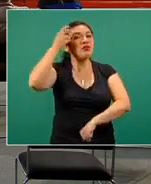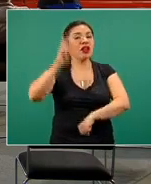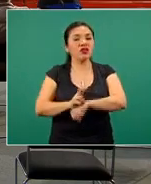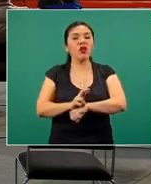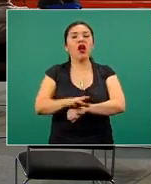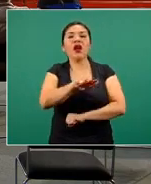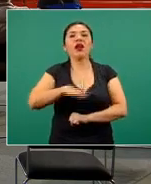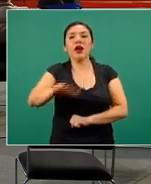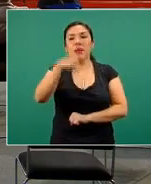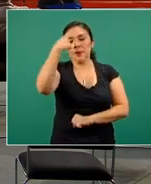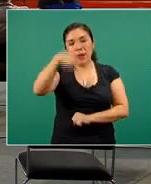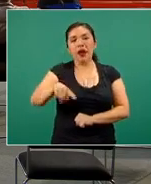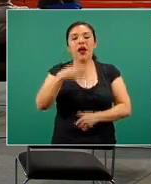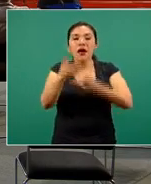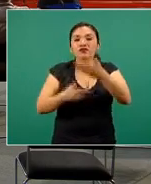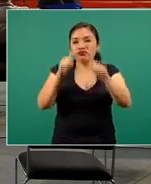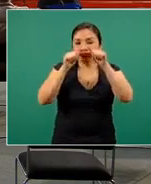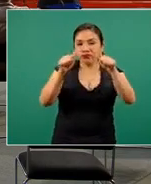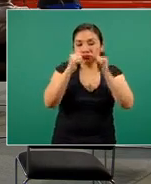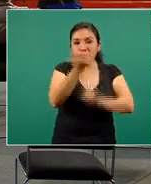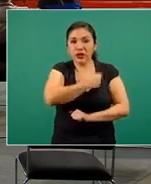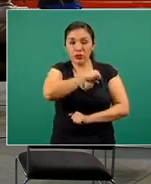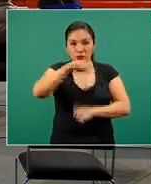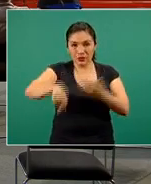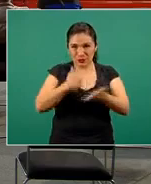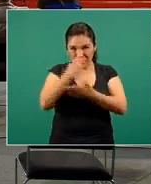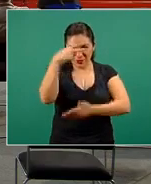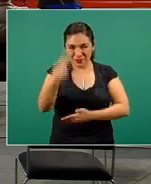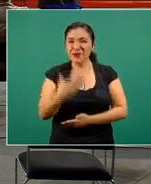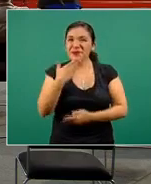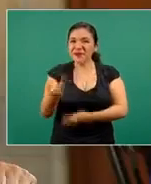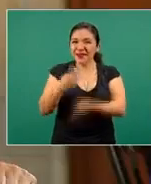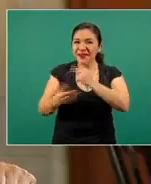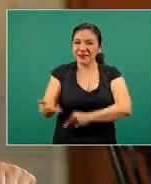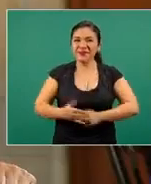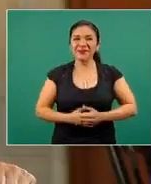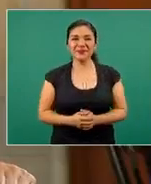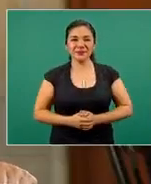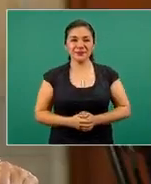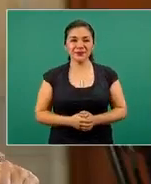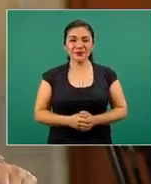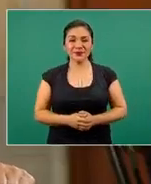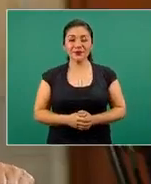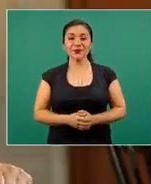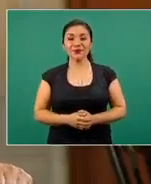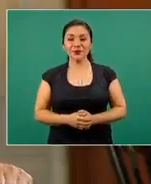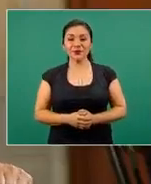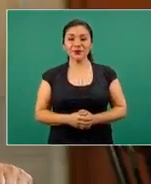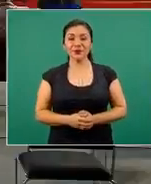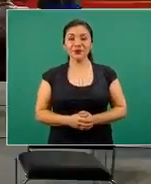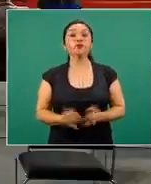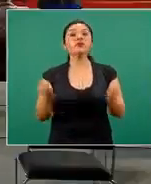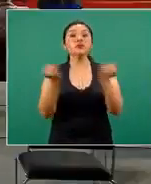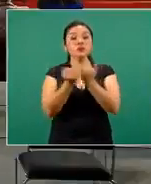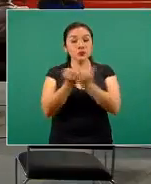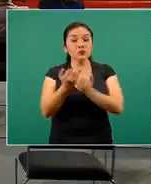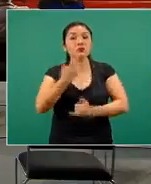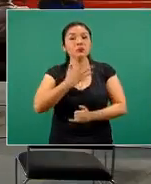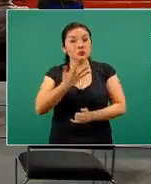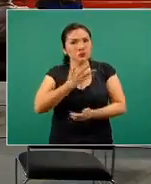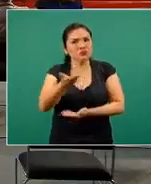los Servicios de Salud de la Ciudad de México. Muy bienvenida, querida Oli. Gracias. Y también tendremos un